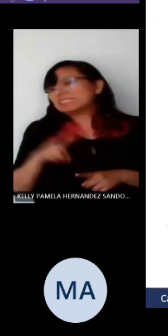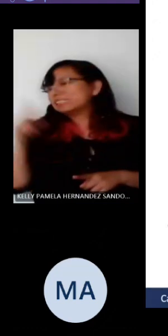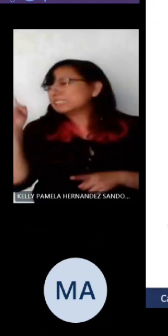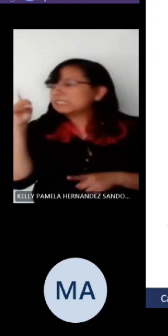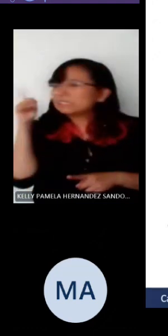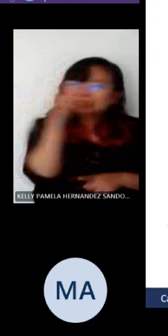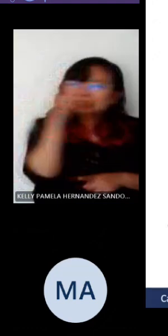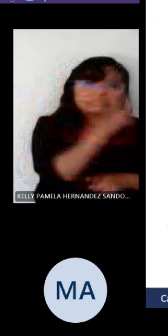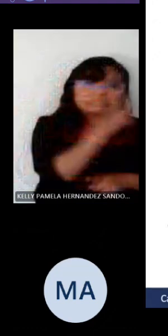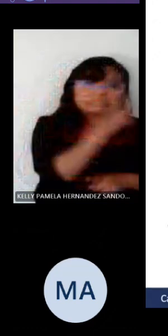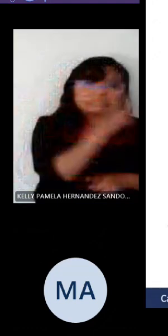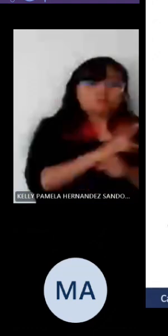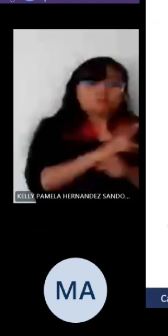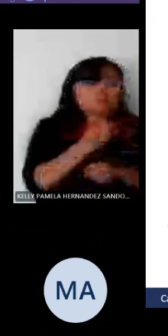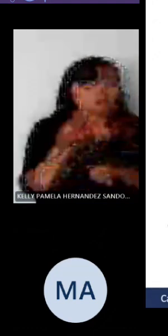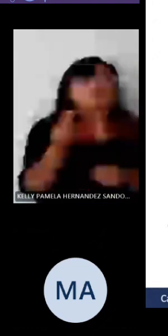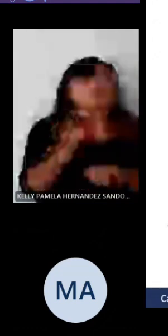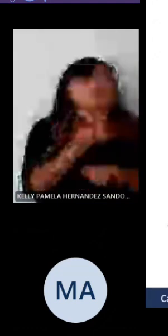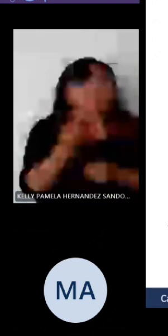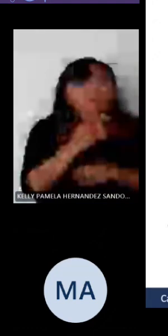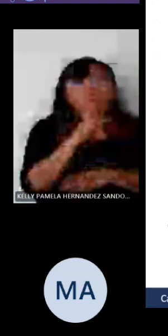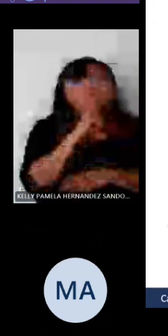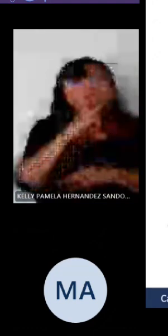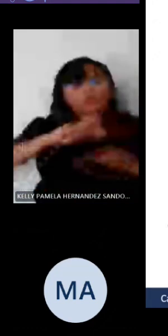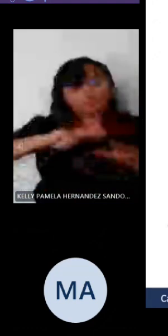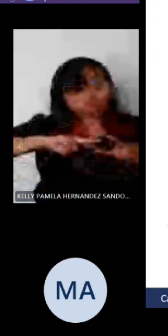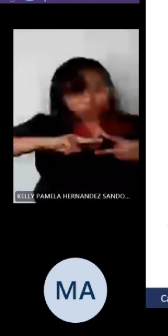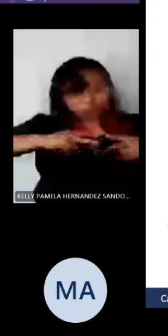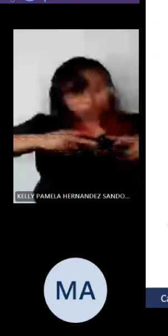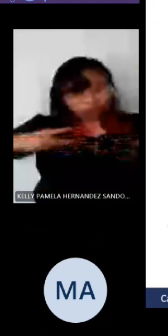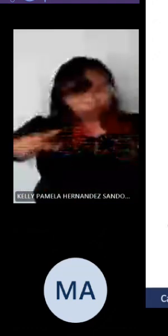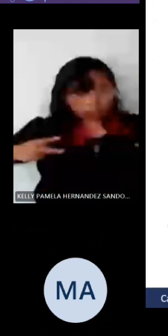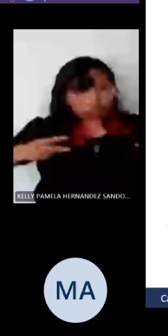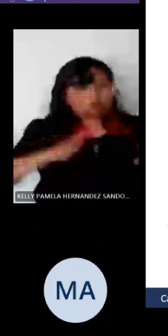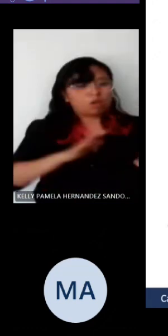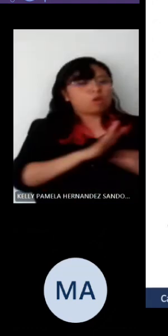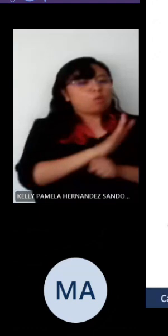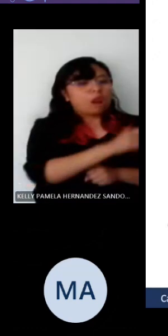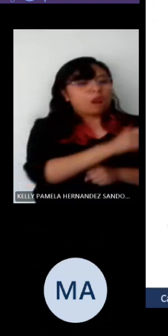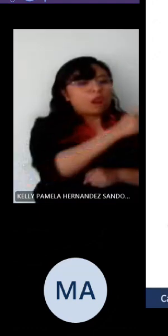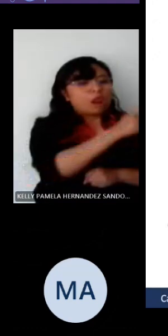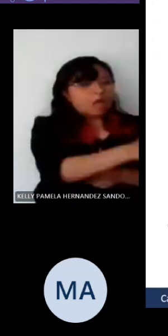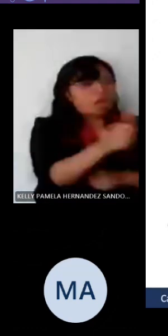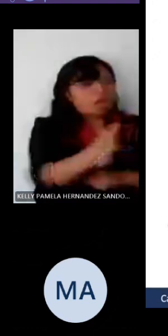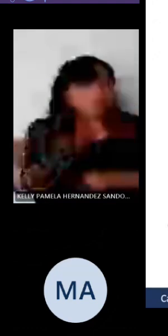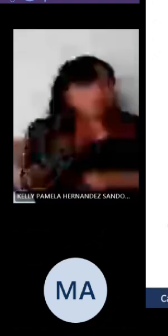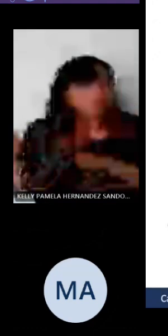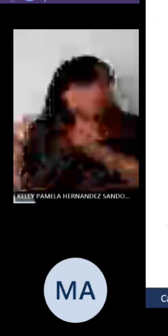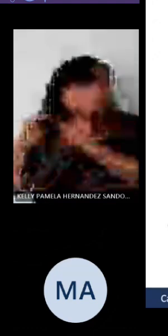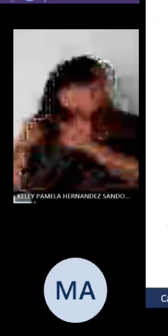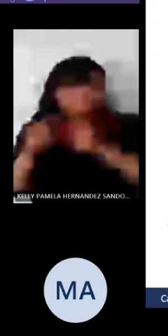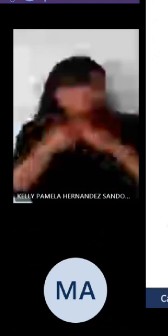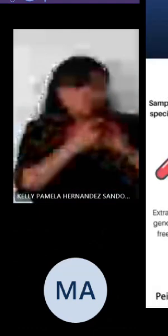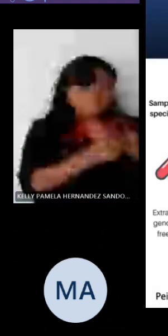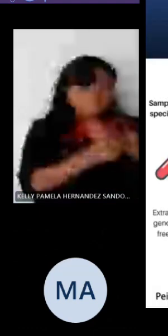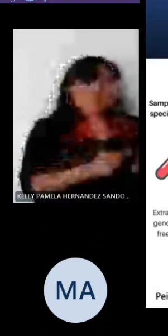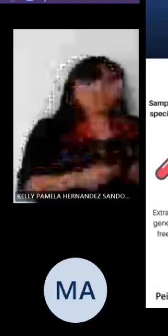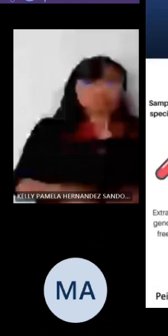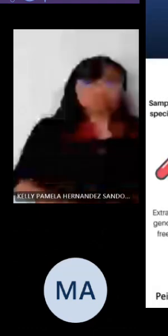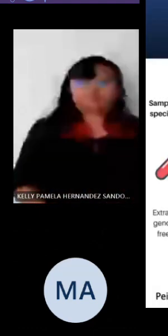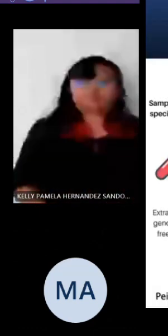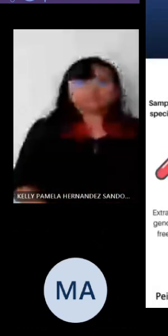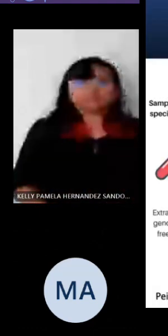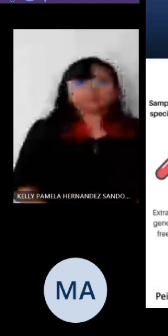y que nos tenemos que apoyar de la parte molecular para poder definir cada una de estas variantes. Y